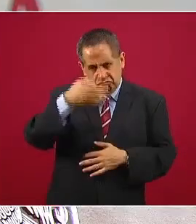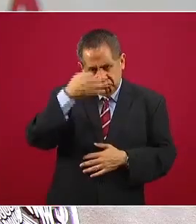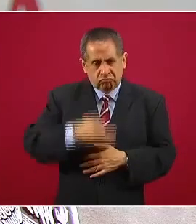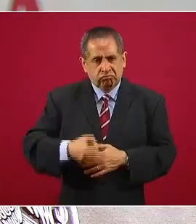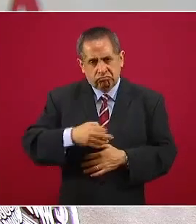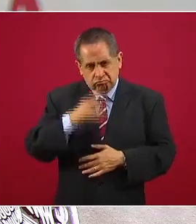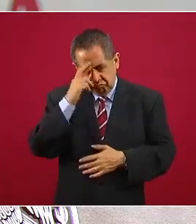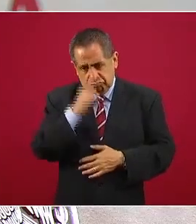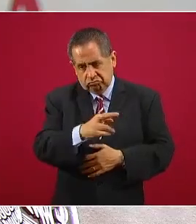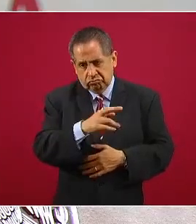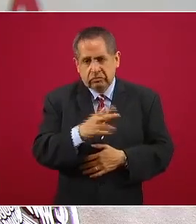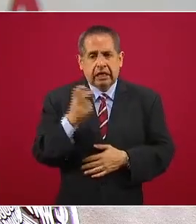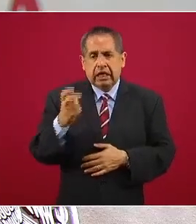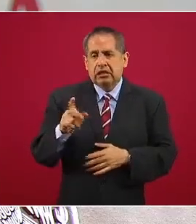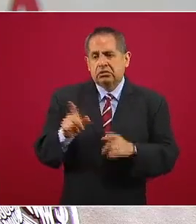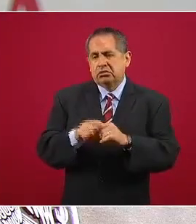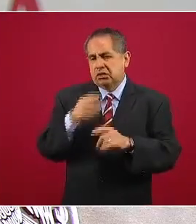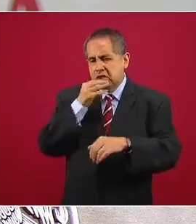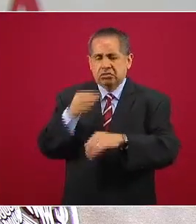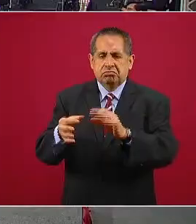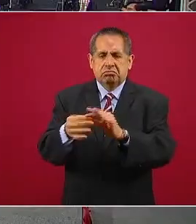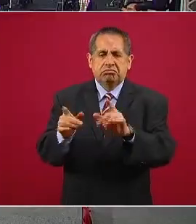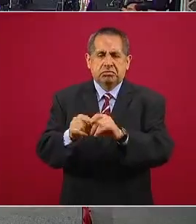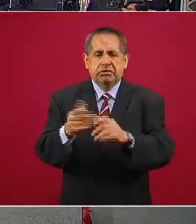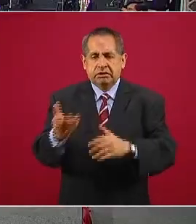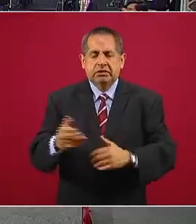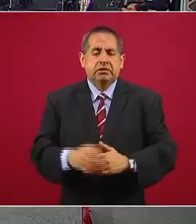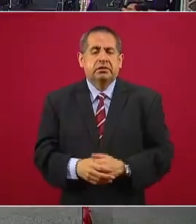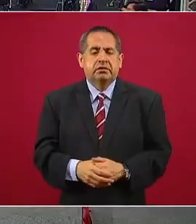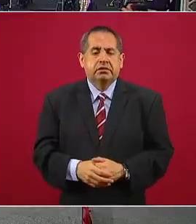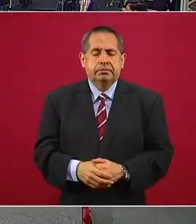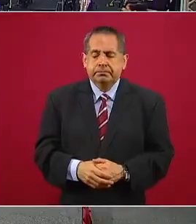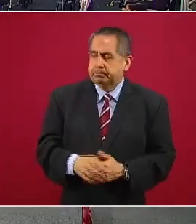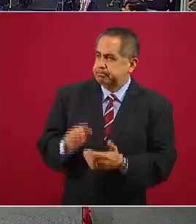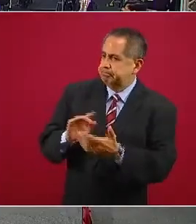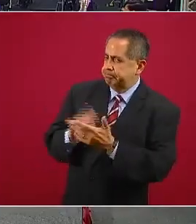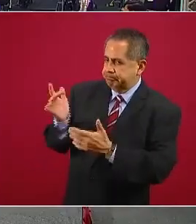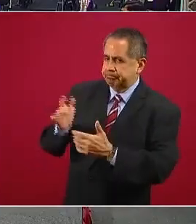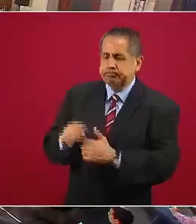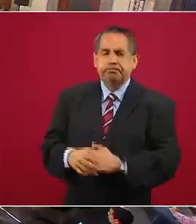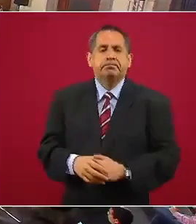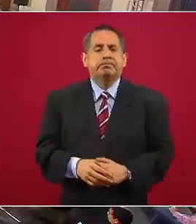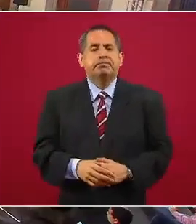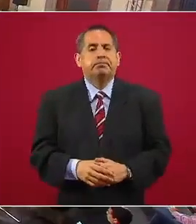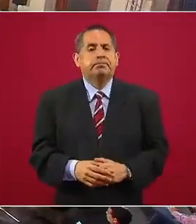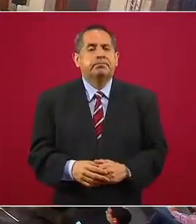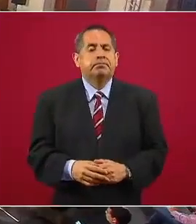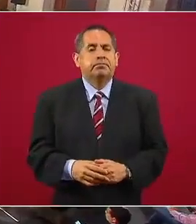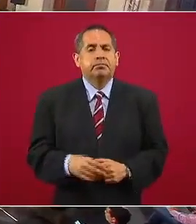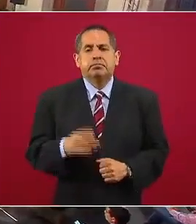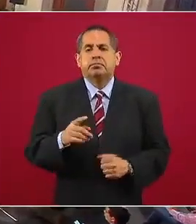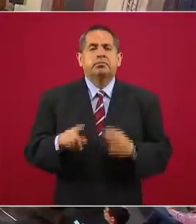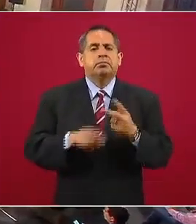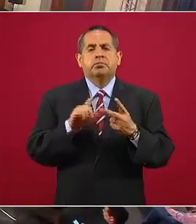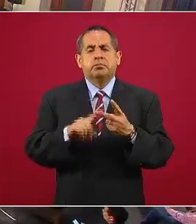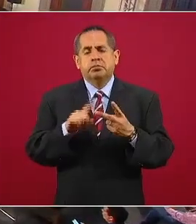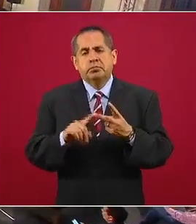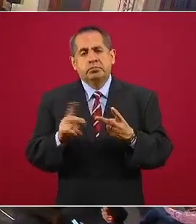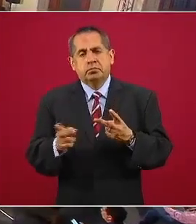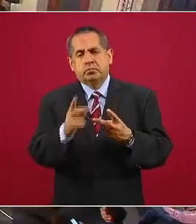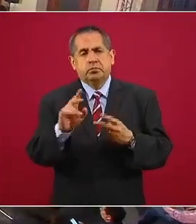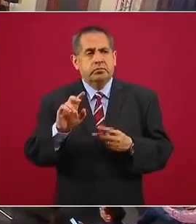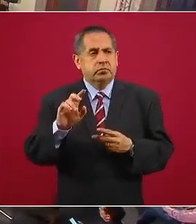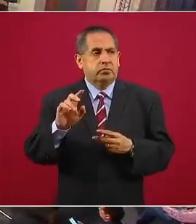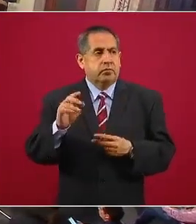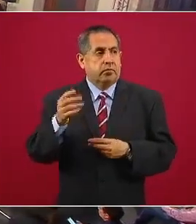dignidad. Eso es lo que puedo comentar. Gracias, señor presidente. Y también un segundo punto. El pasado 6